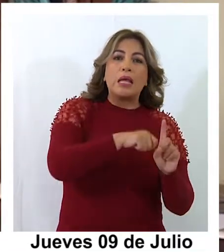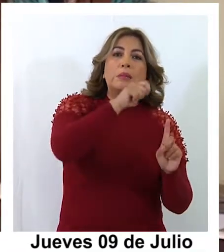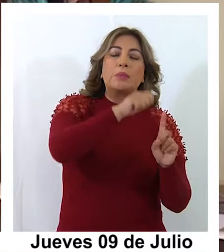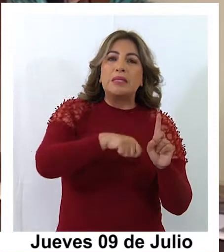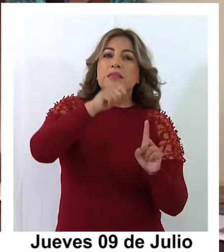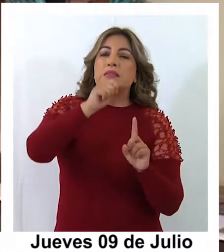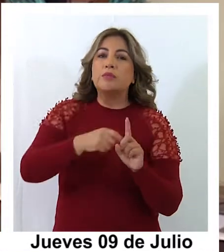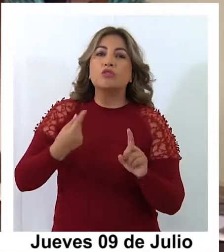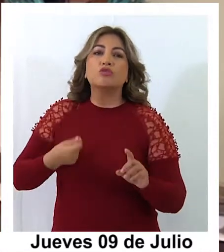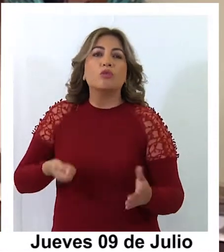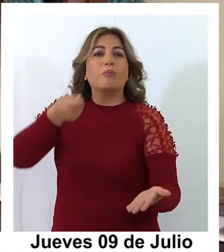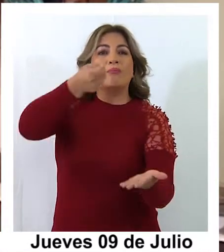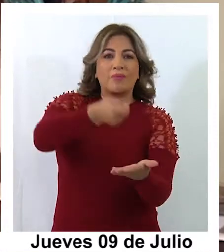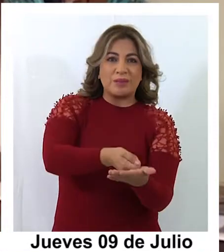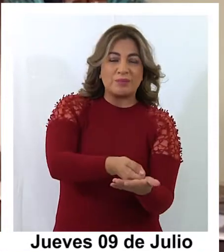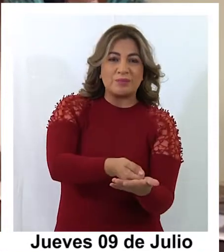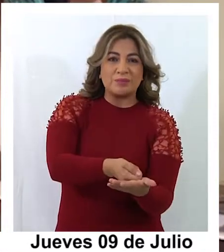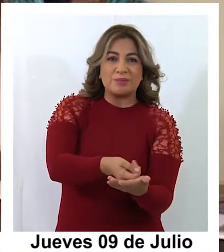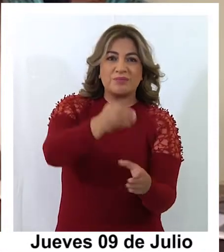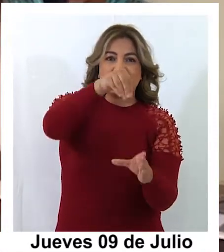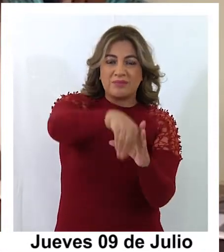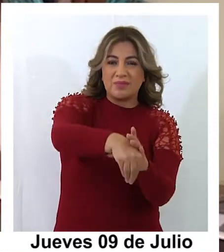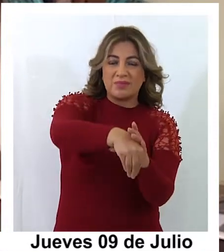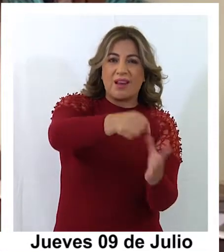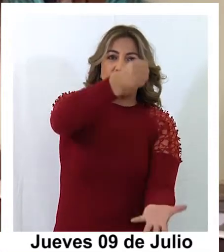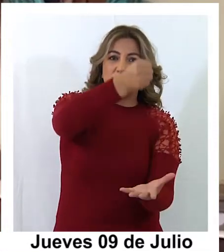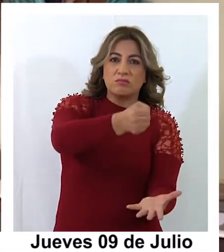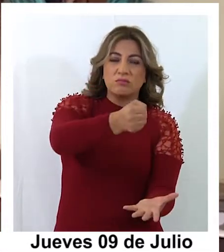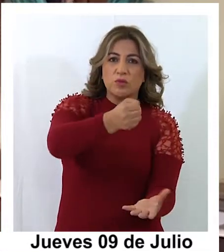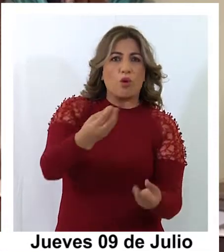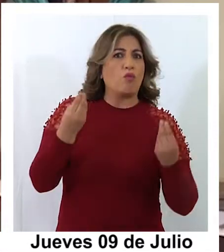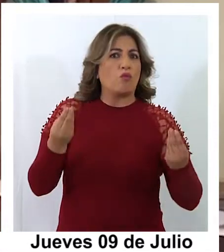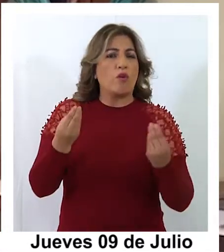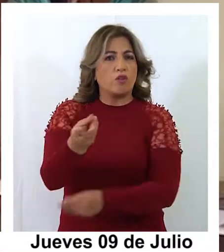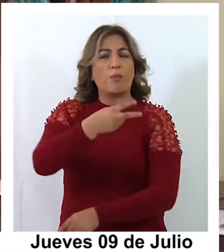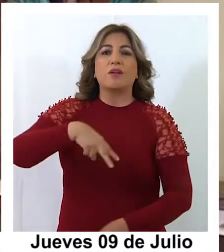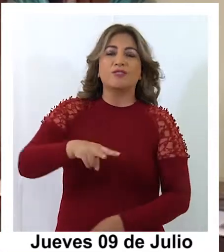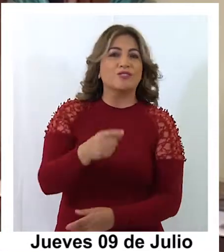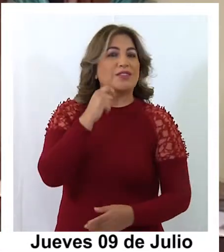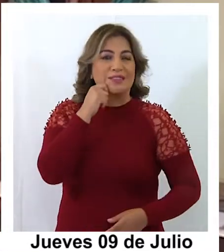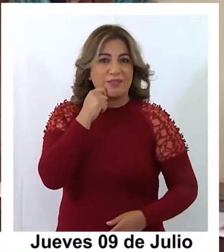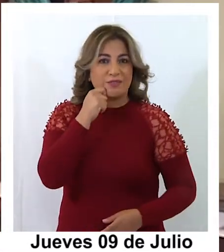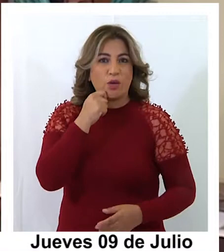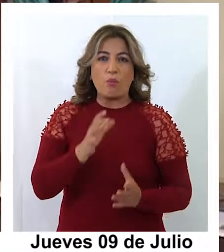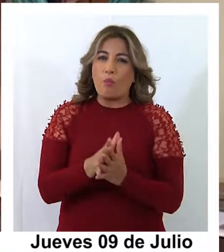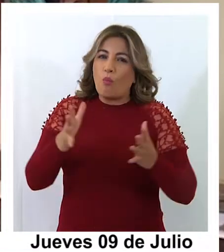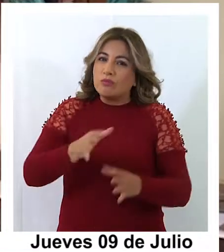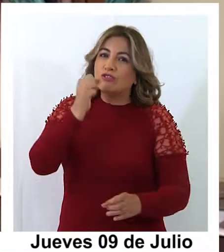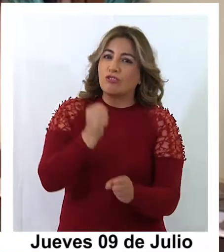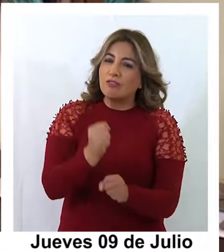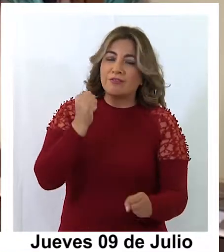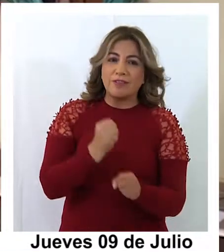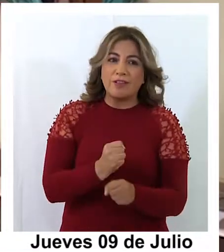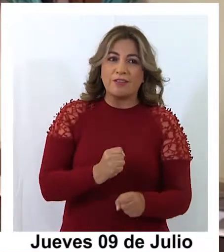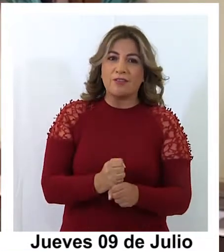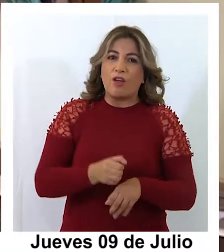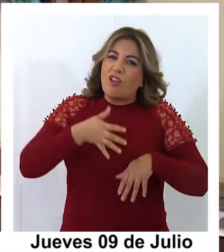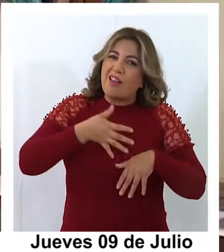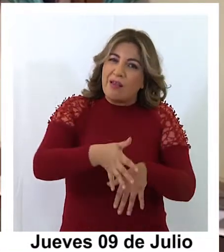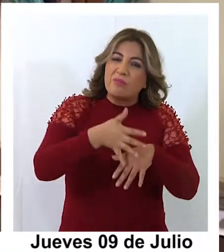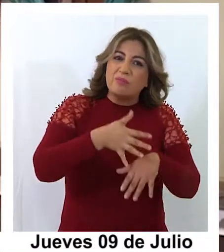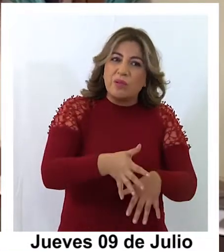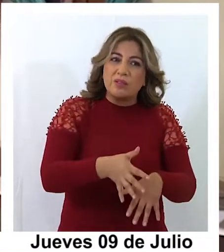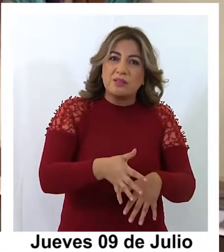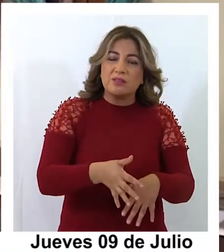nosotros cotizamos. Ha sido un éxito para nosotros y es fruto de un arduo trabajo, de las marchas,